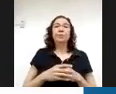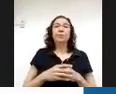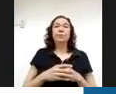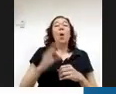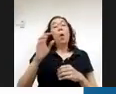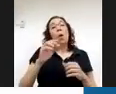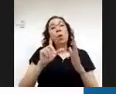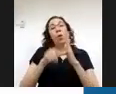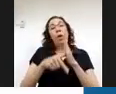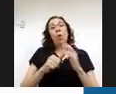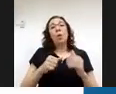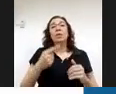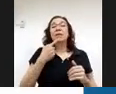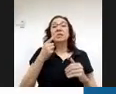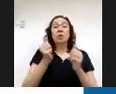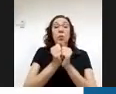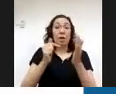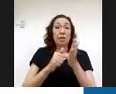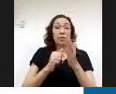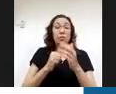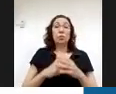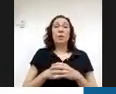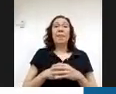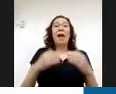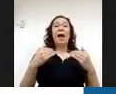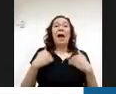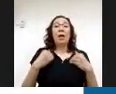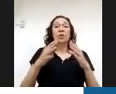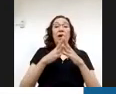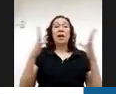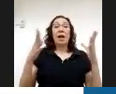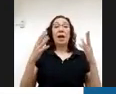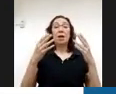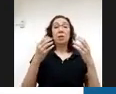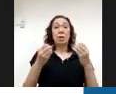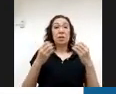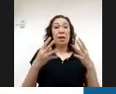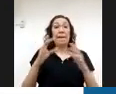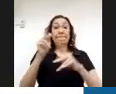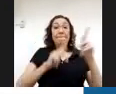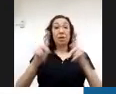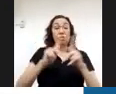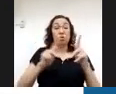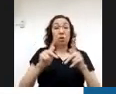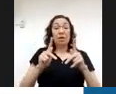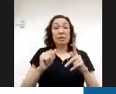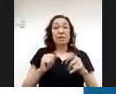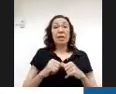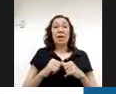Luego, mencionarles con esto nada más que hay una gran cantidad de personas